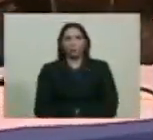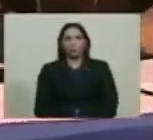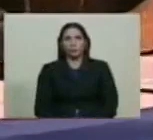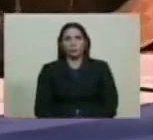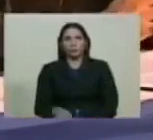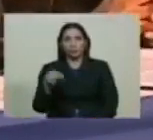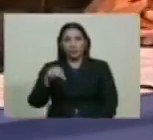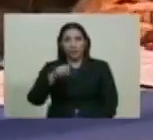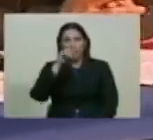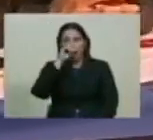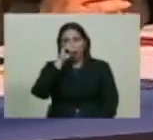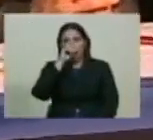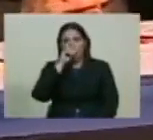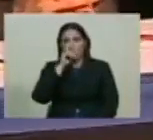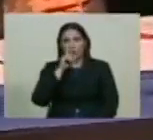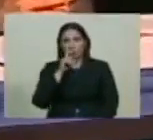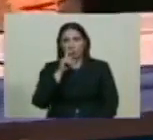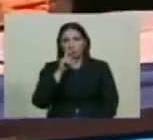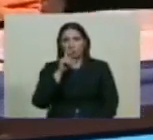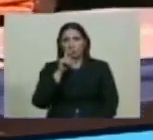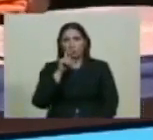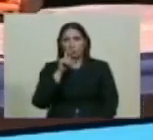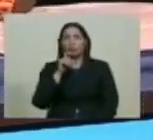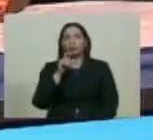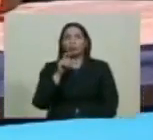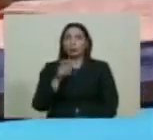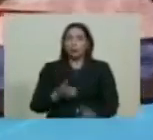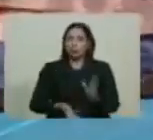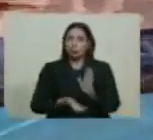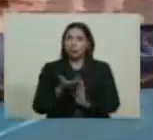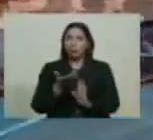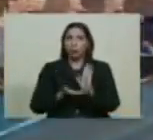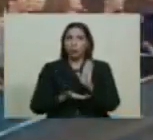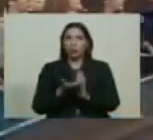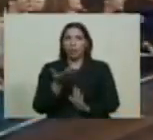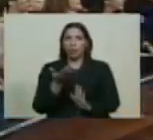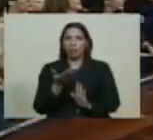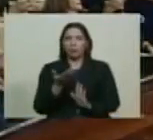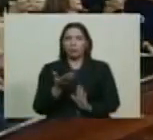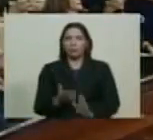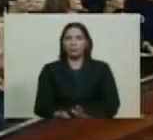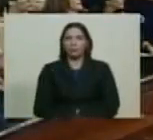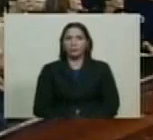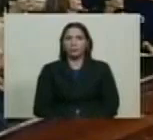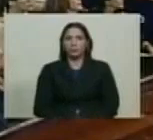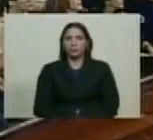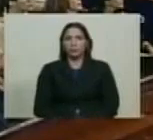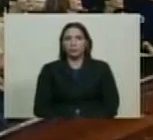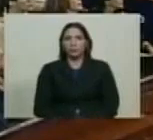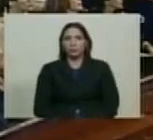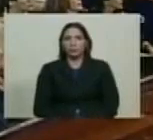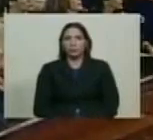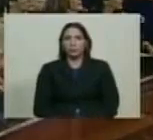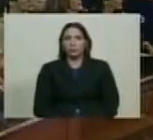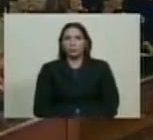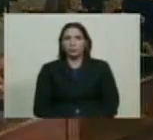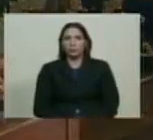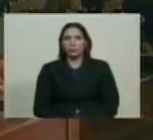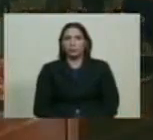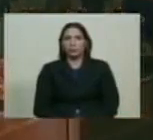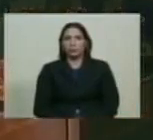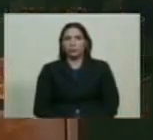Este año hemos dado un salto importante también, compañera vicepresidenta, porque buena parte de los instructores de